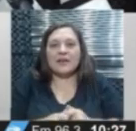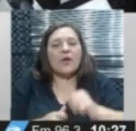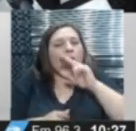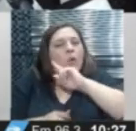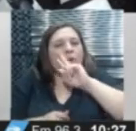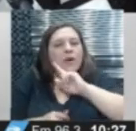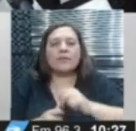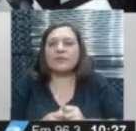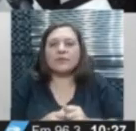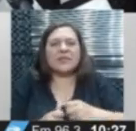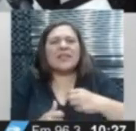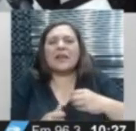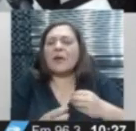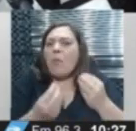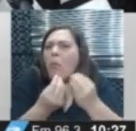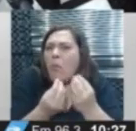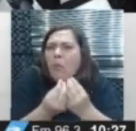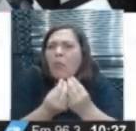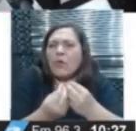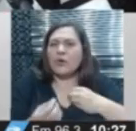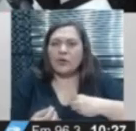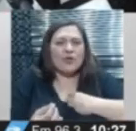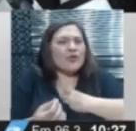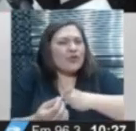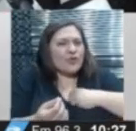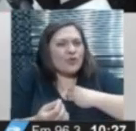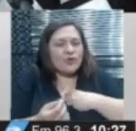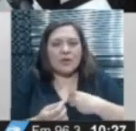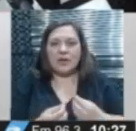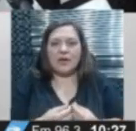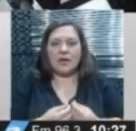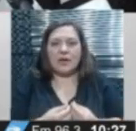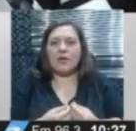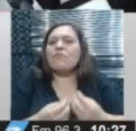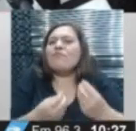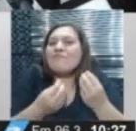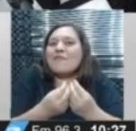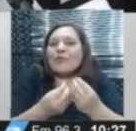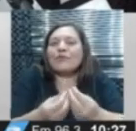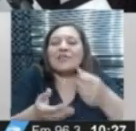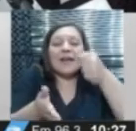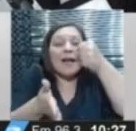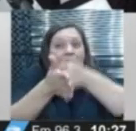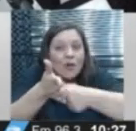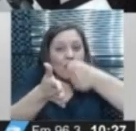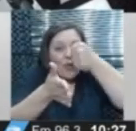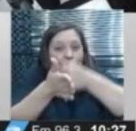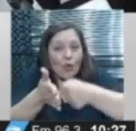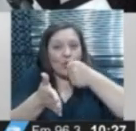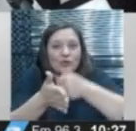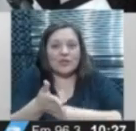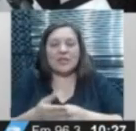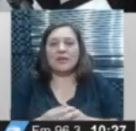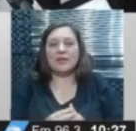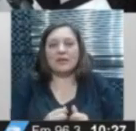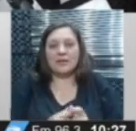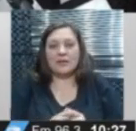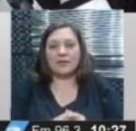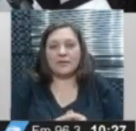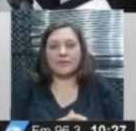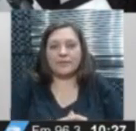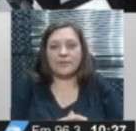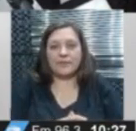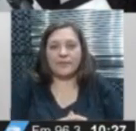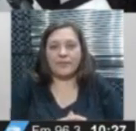que no sufrió Porque si bien Nelson mandel estuvo muchos años preso eh casi 27 30 años